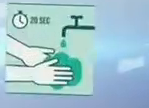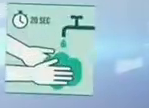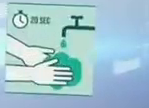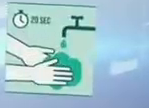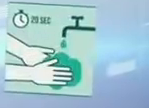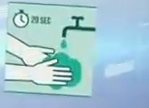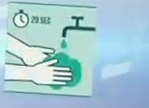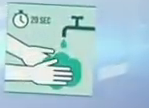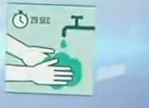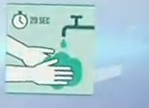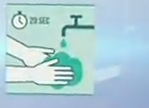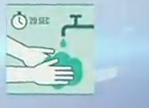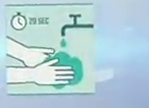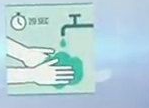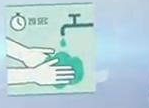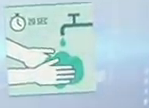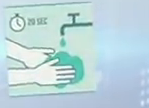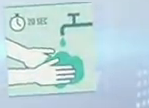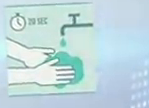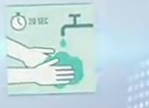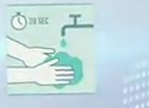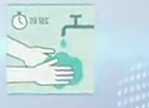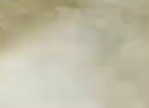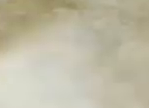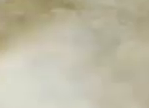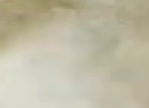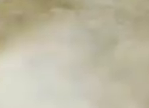Medidas de prevención contra el coronavirus.